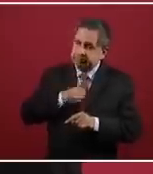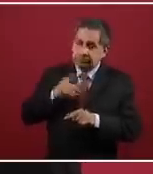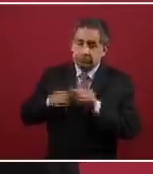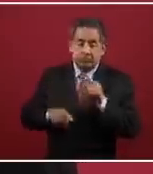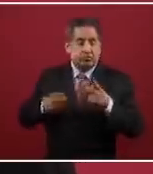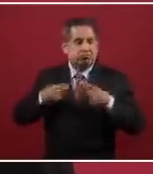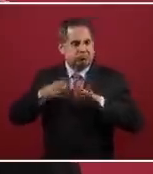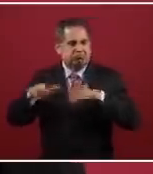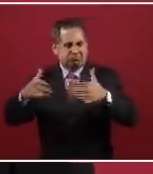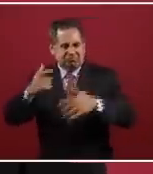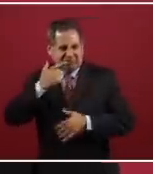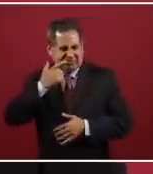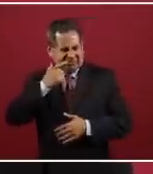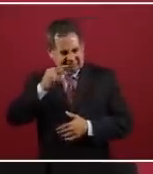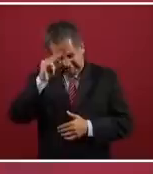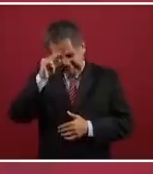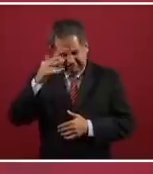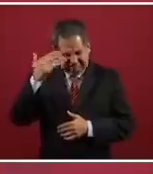pueblo es mucha pieza.